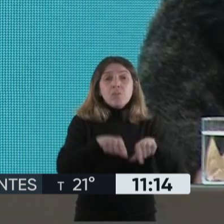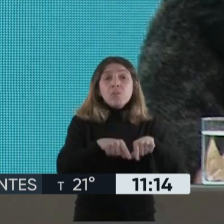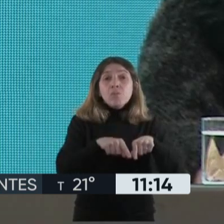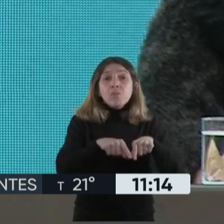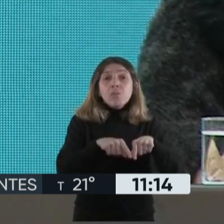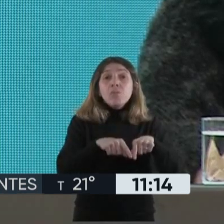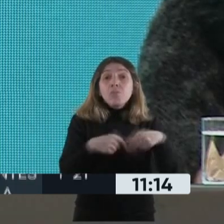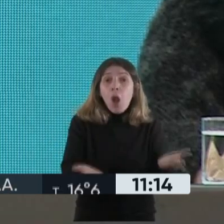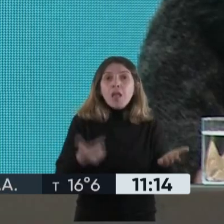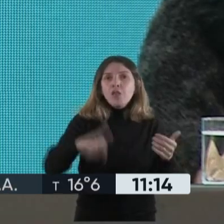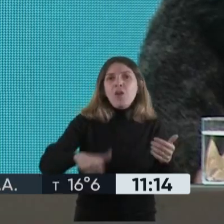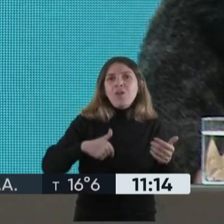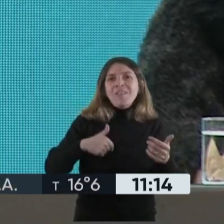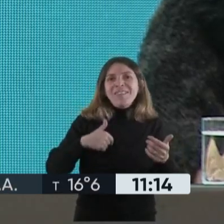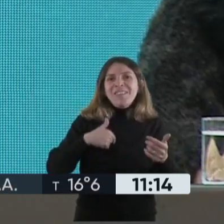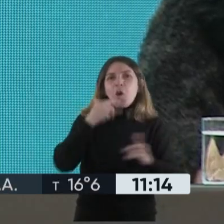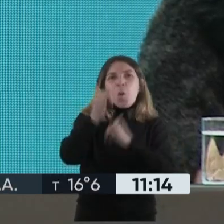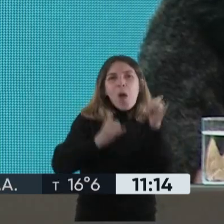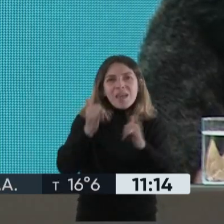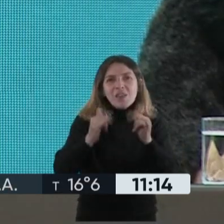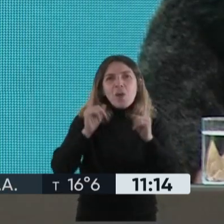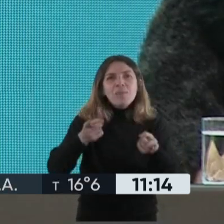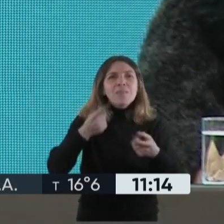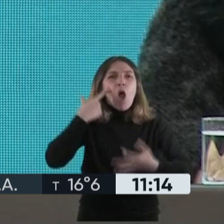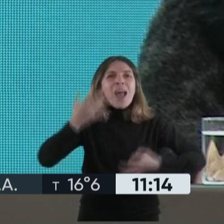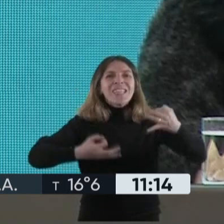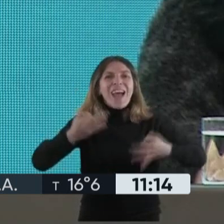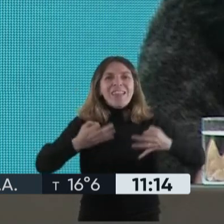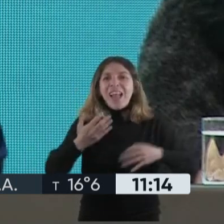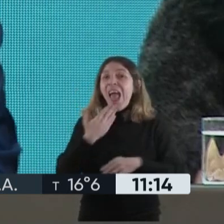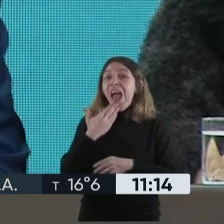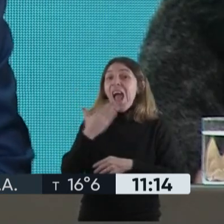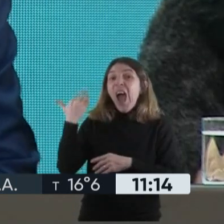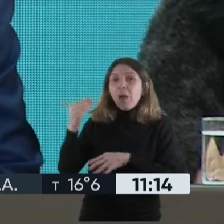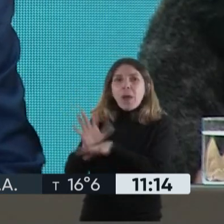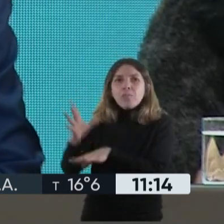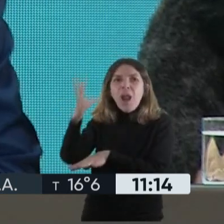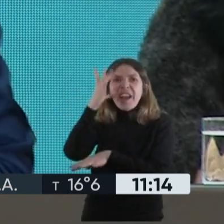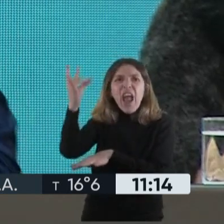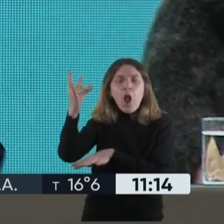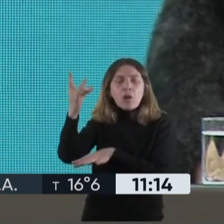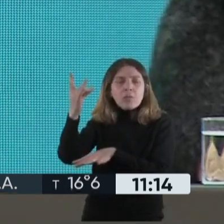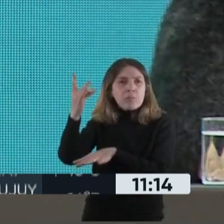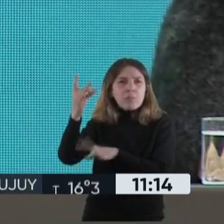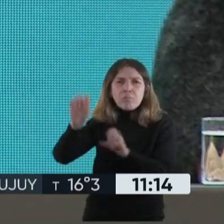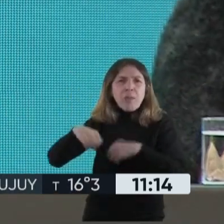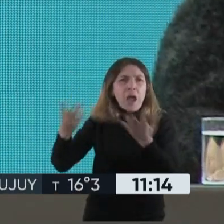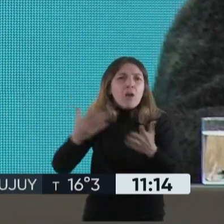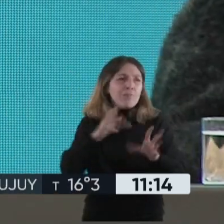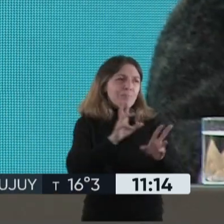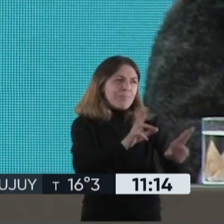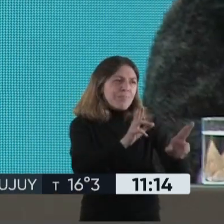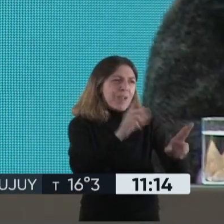que hoy les pueda contar que los números de abril siguen siendo récord. Si me permitís, Alberto, la verdad